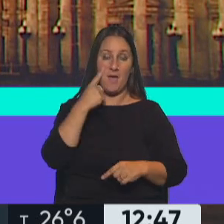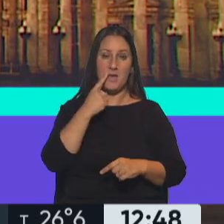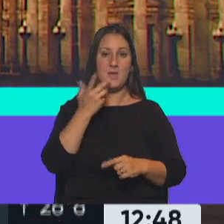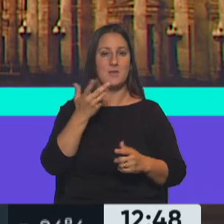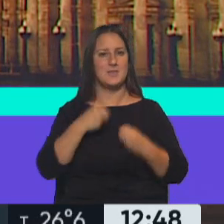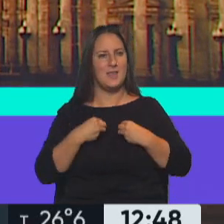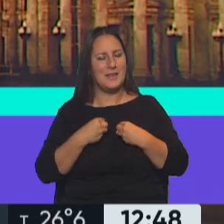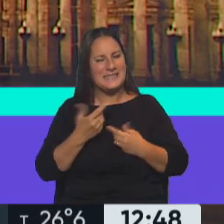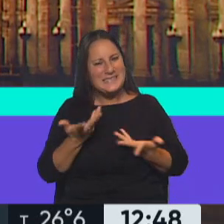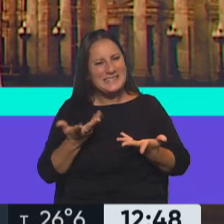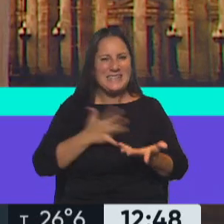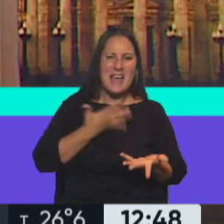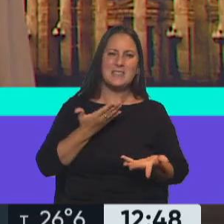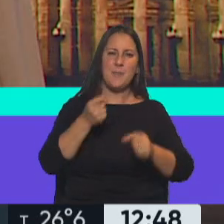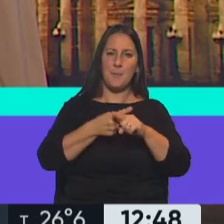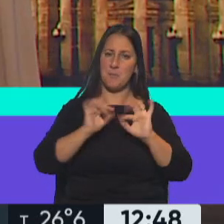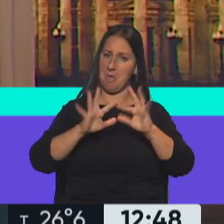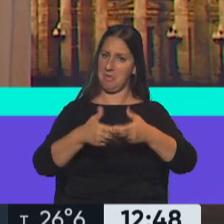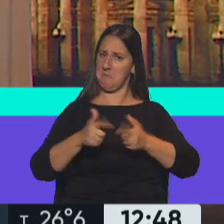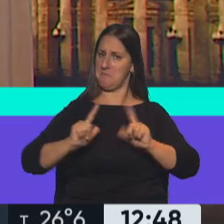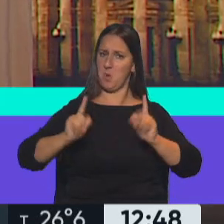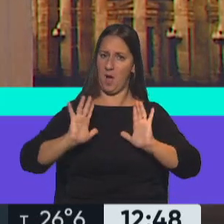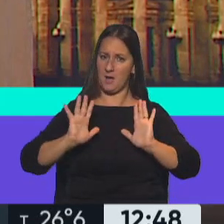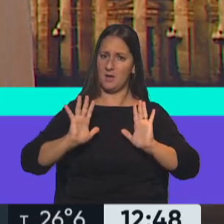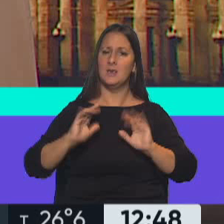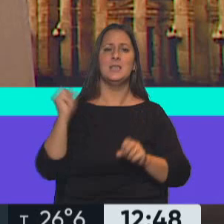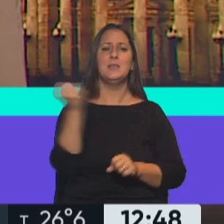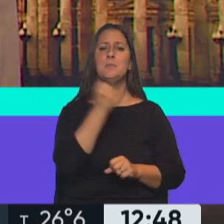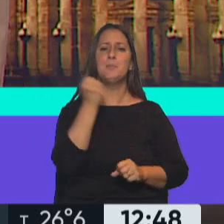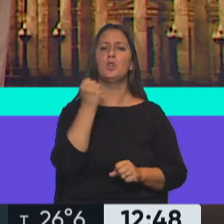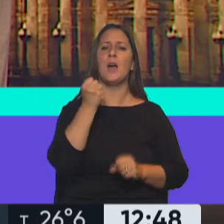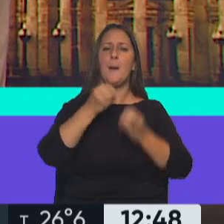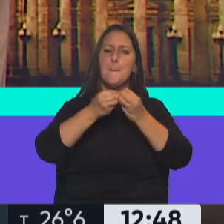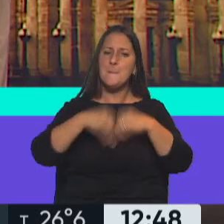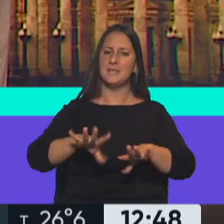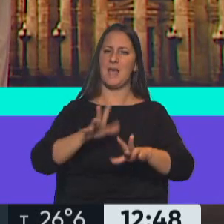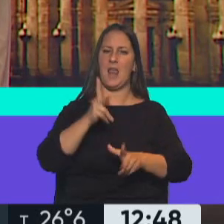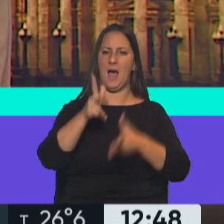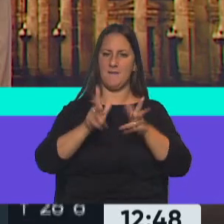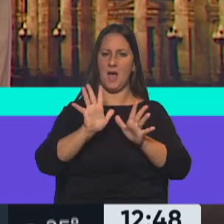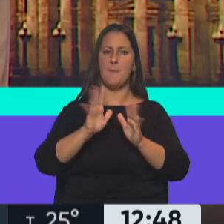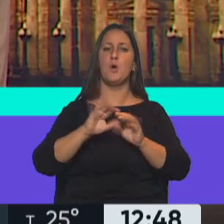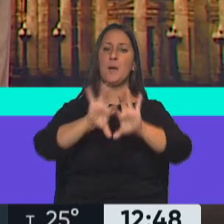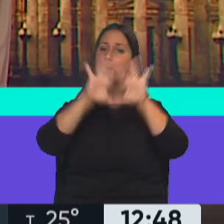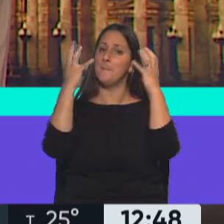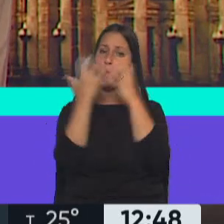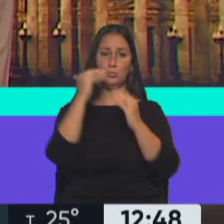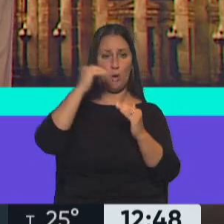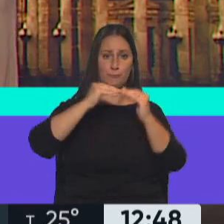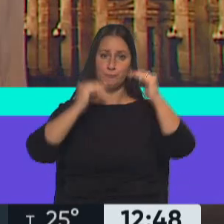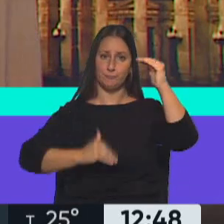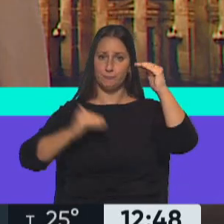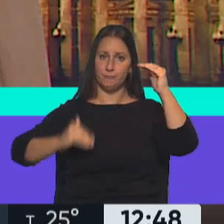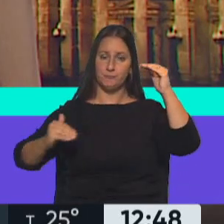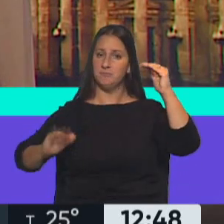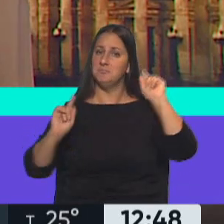este diagnóstico hay que sostenerlo. Por eso es importante que haya comenzado por ahí, porque la desigualdad mundial sigue ahí,